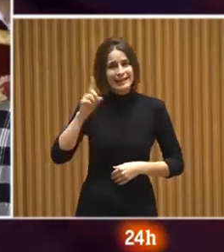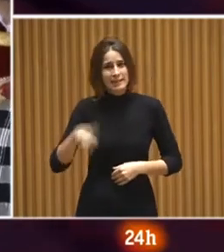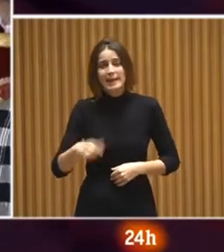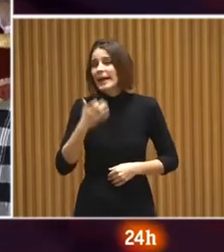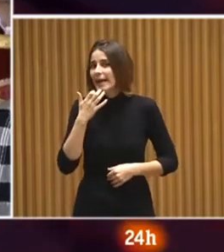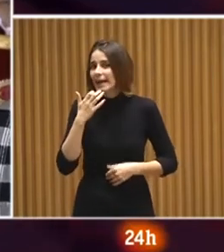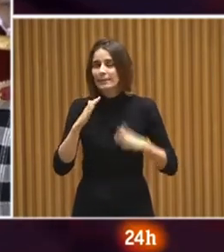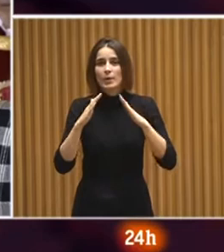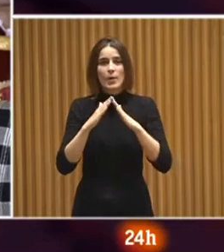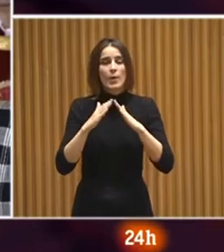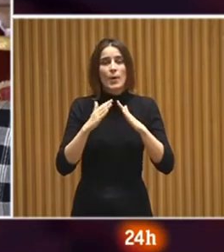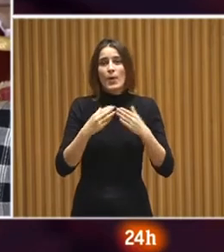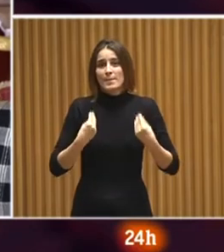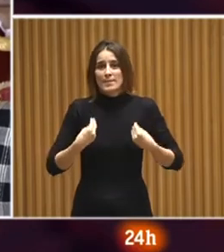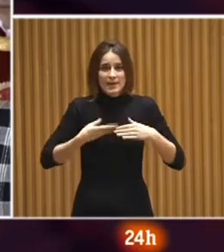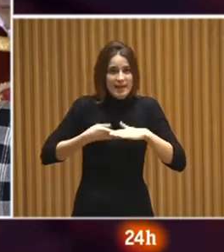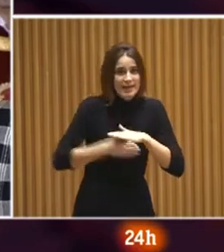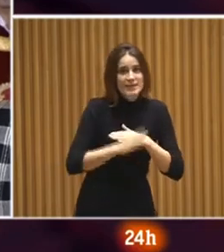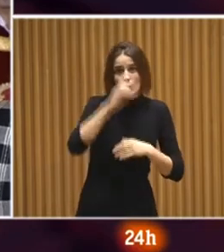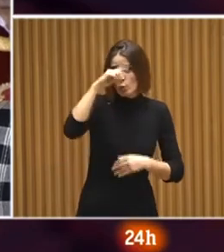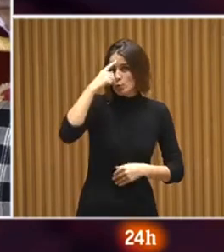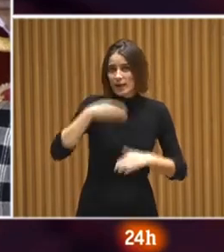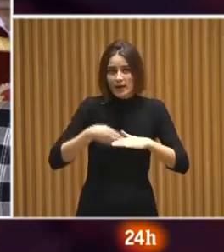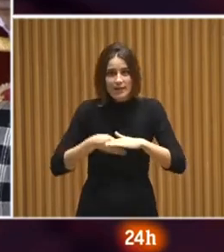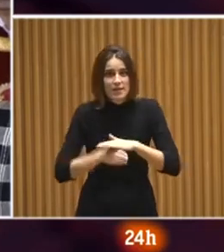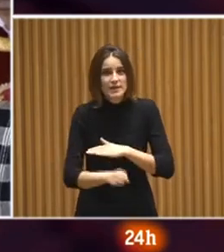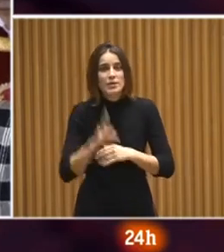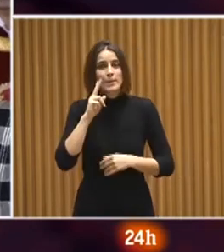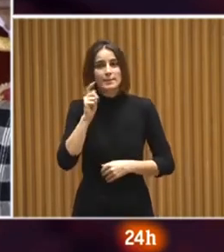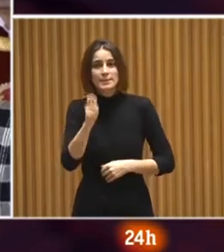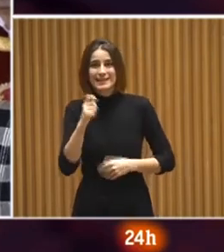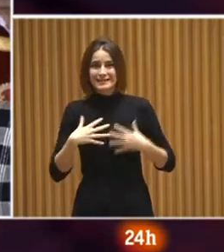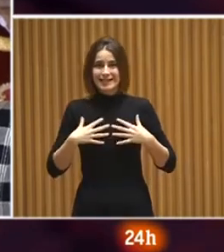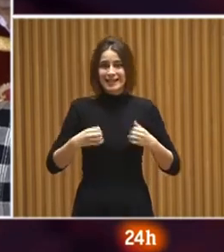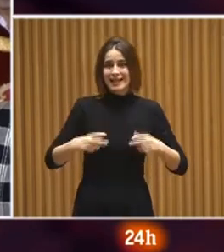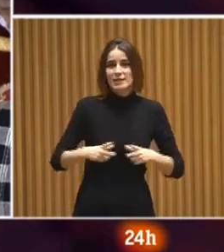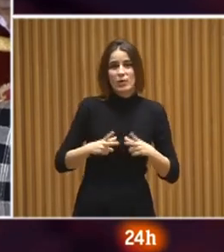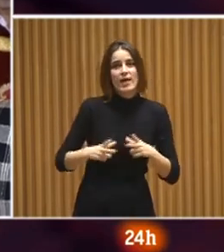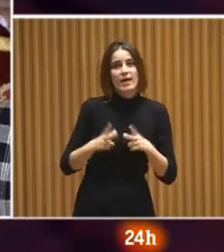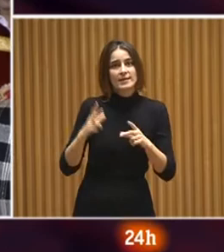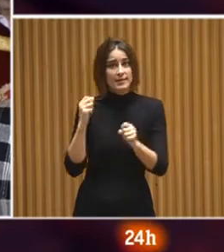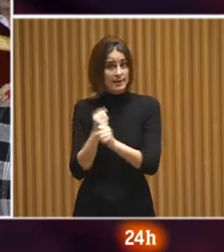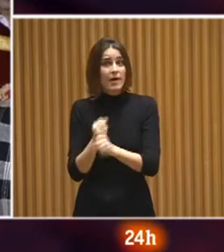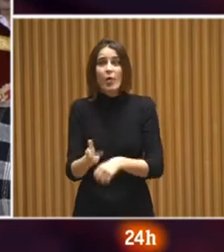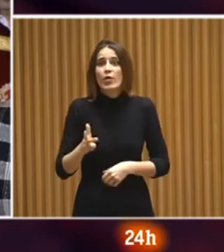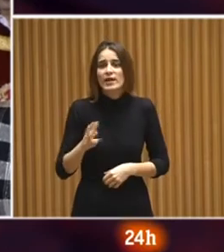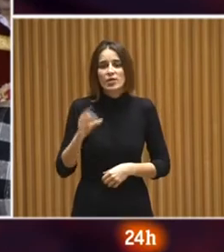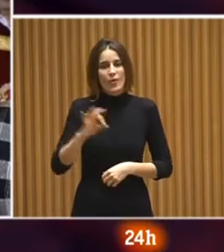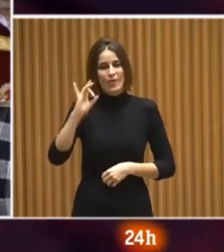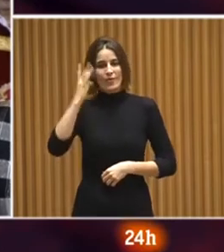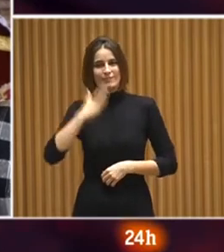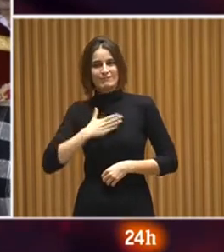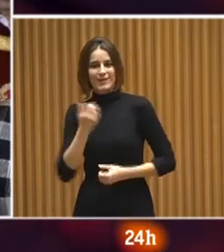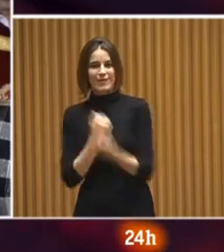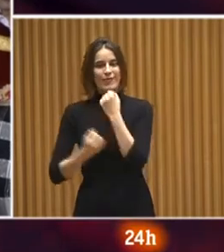las prestaciones sanitarias y sociales, el derecho al trabajo y a la iniciativa económica. Son mandatos de